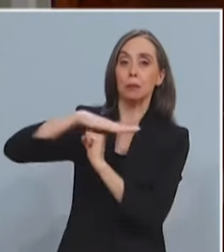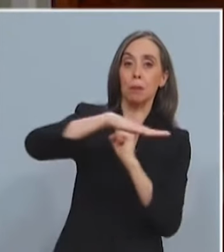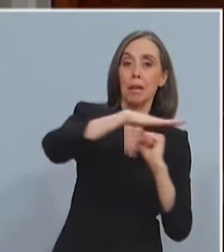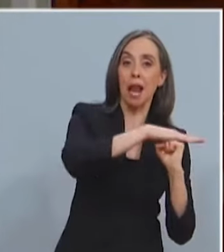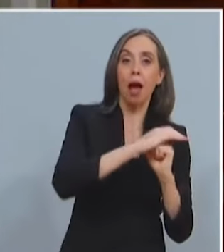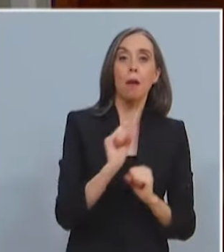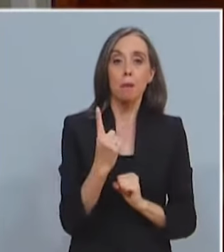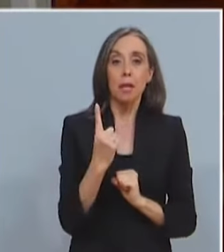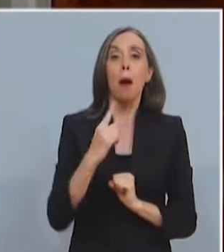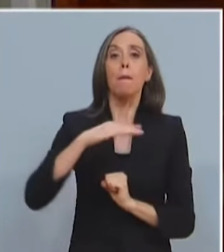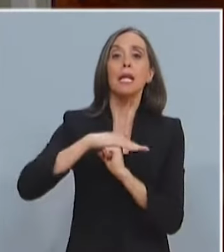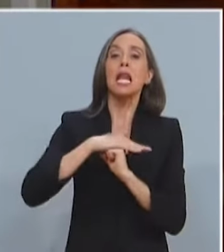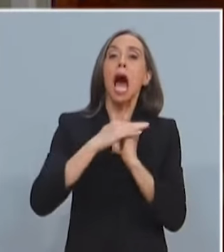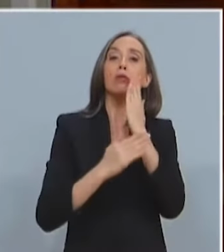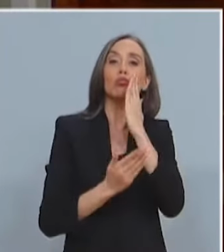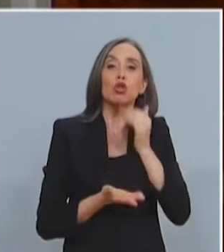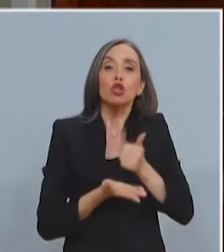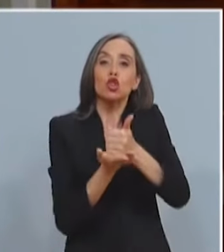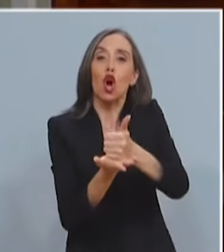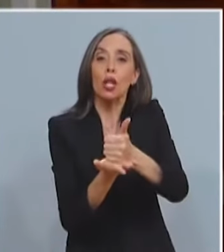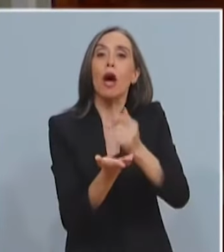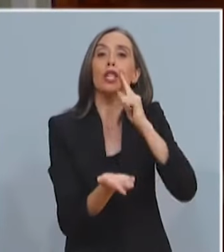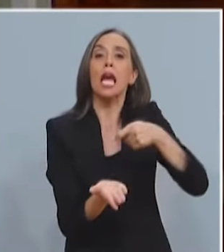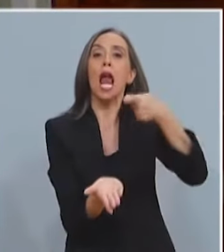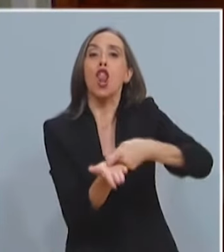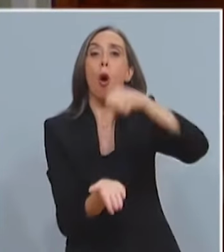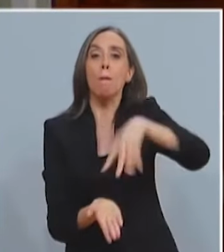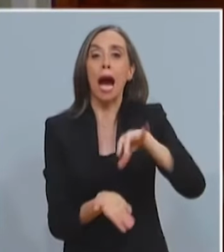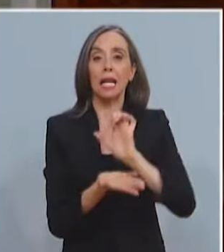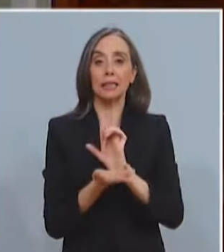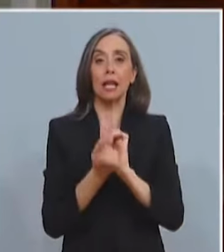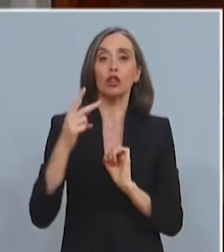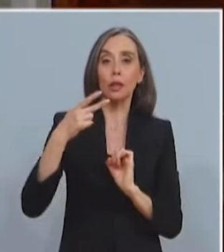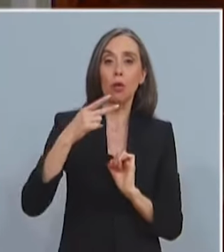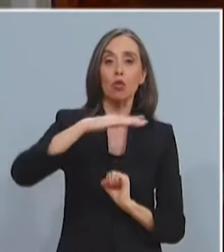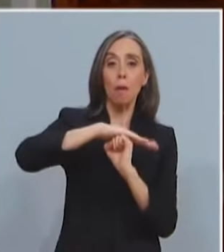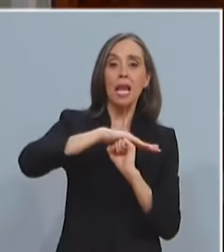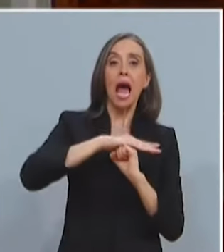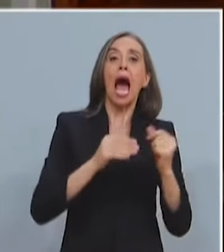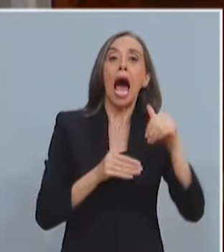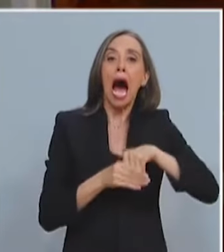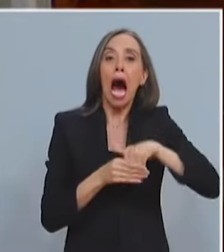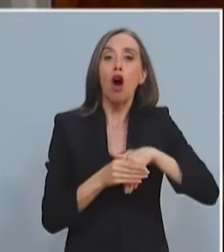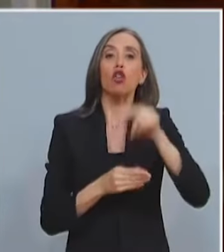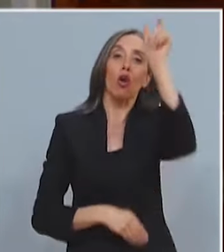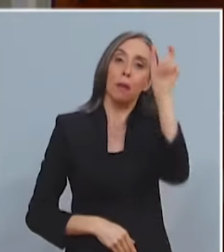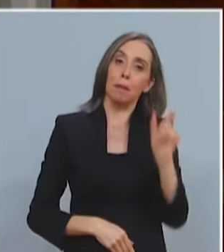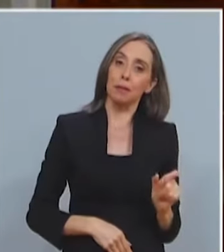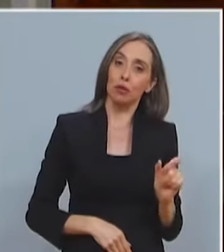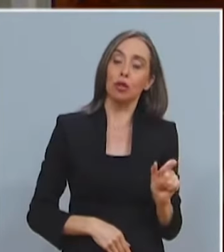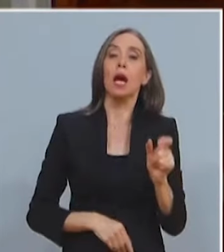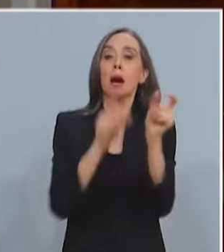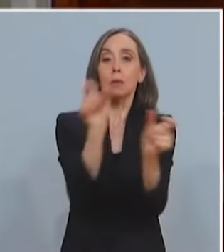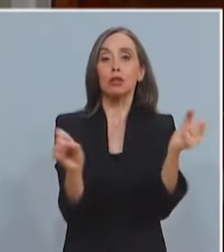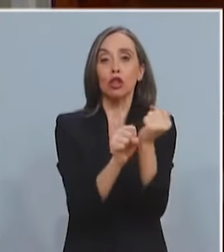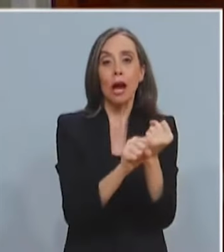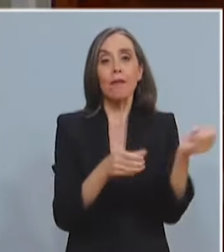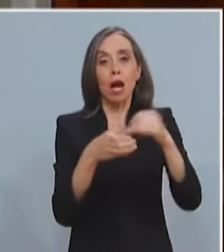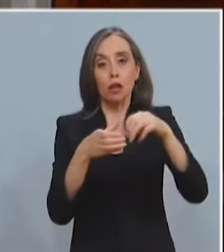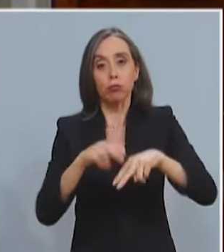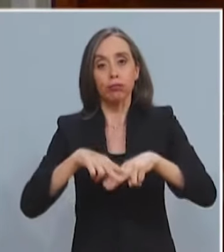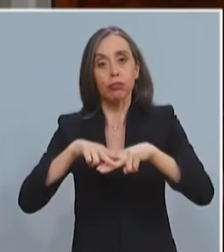solidario financiado por el estado segundo el pilar de ahorro individual financiado por los trabajadores y